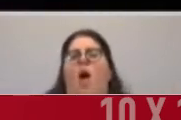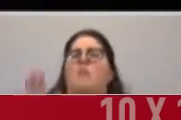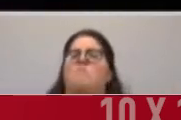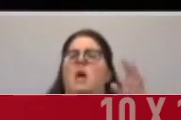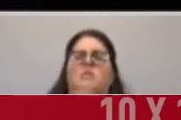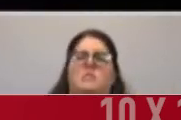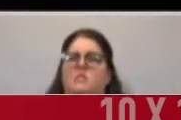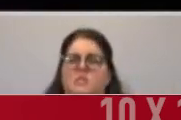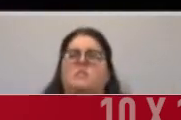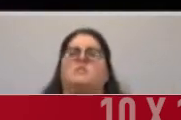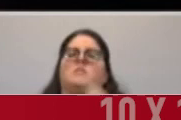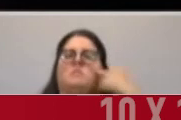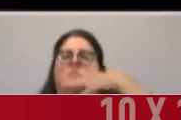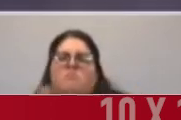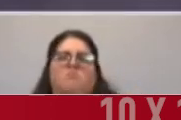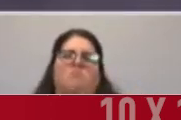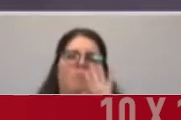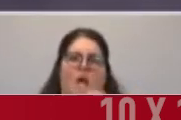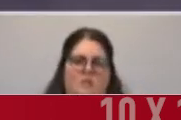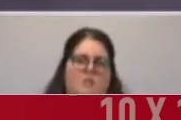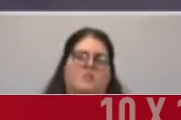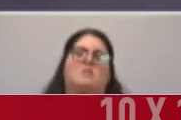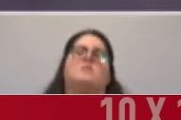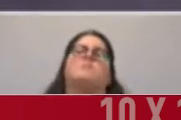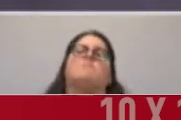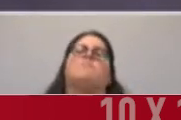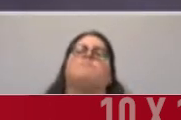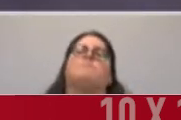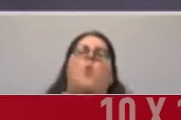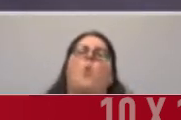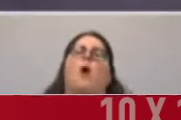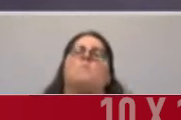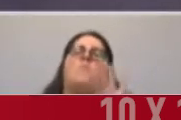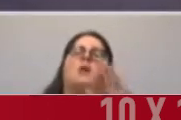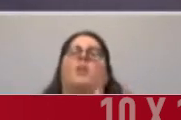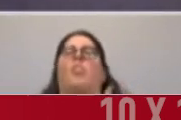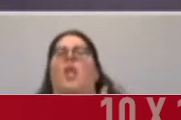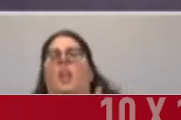conflictivos, en los lugares donde el delito